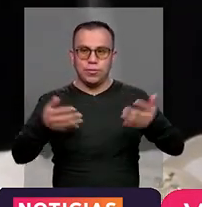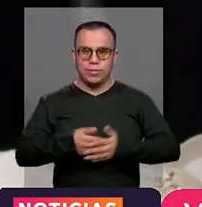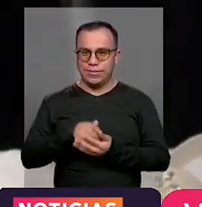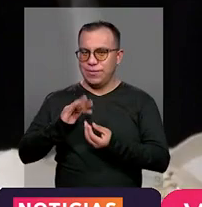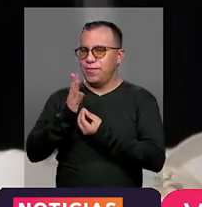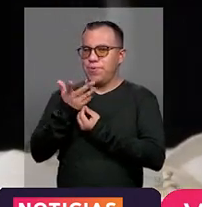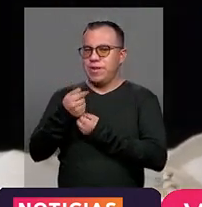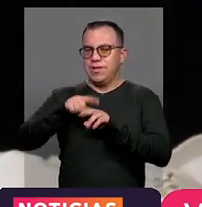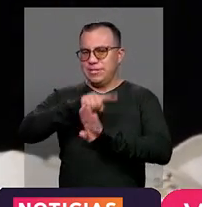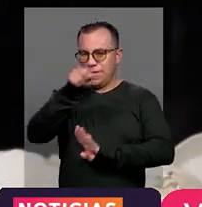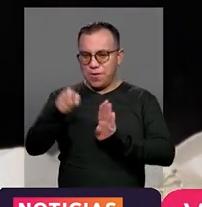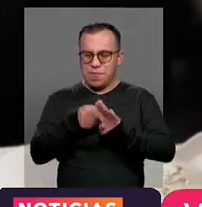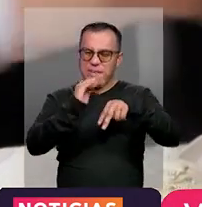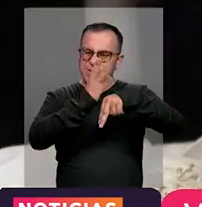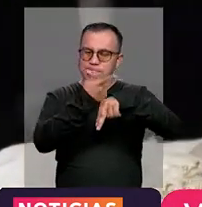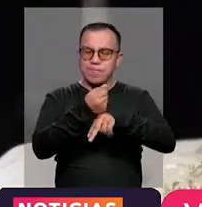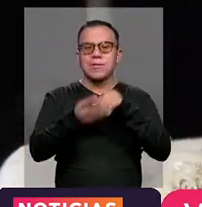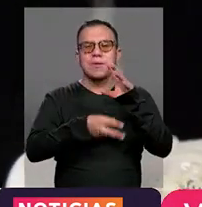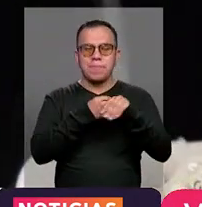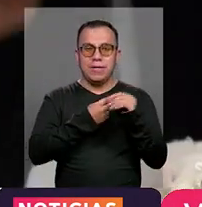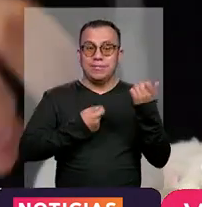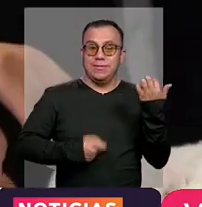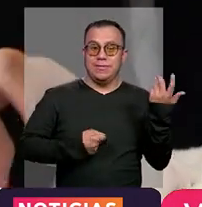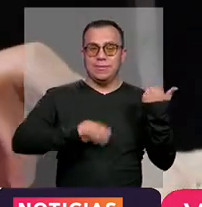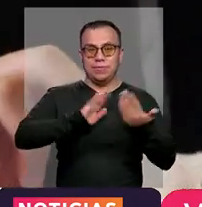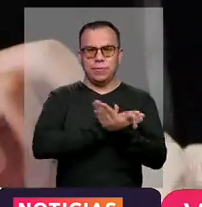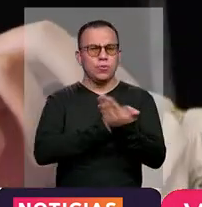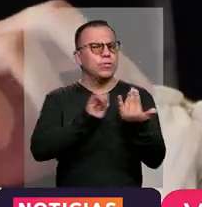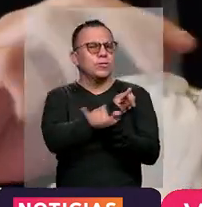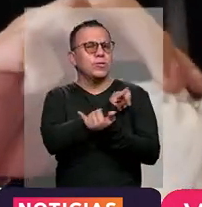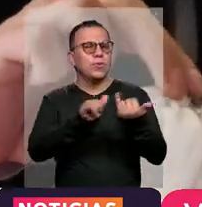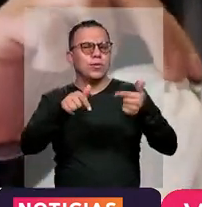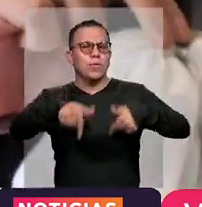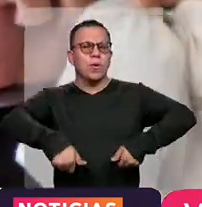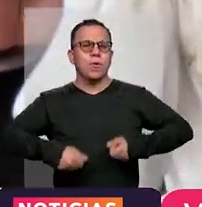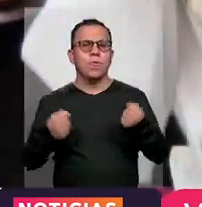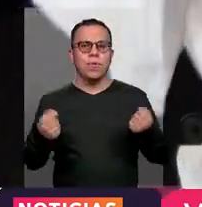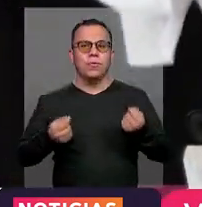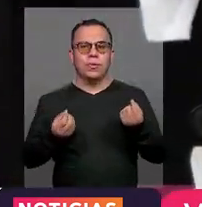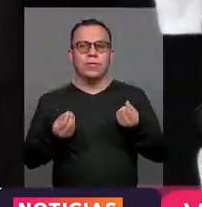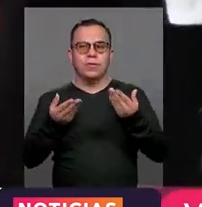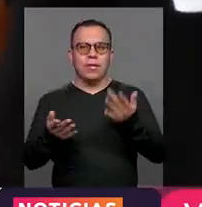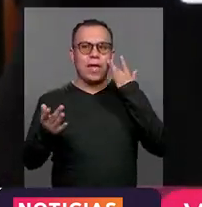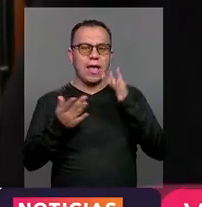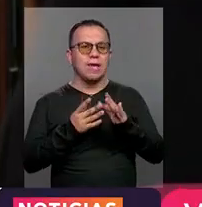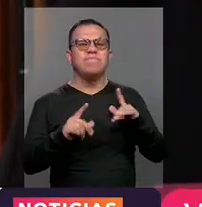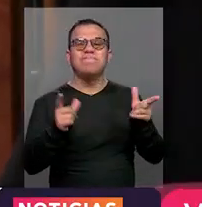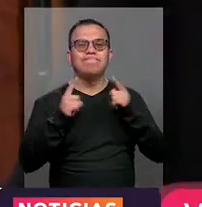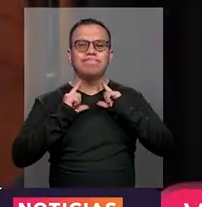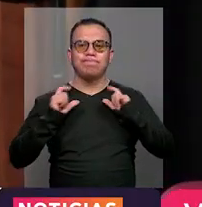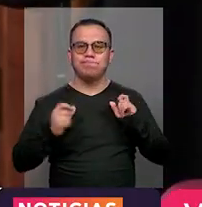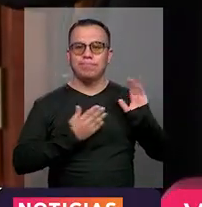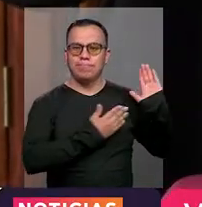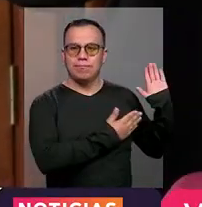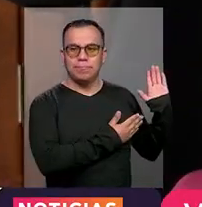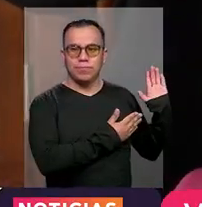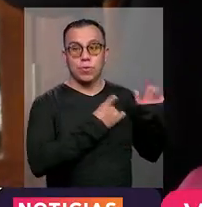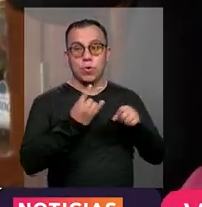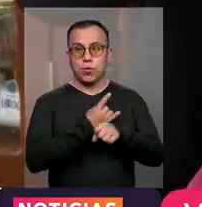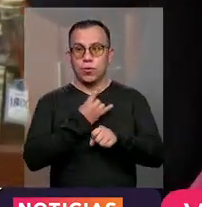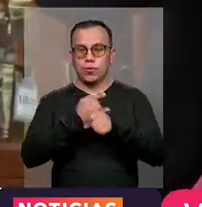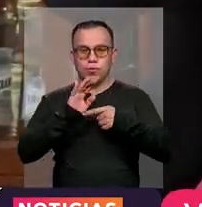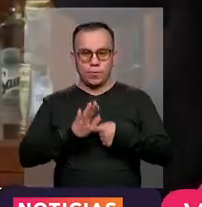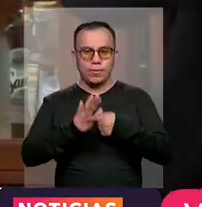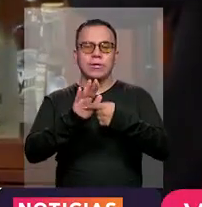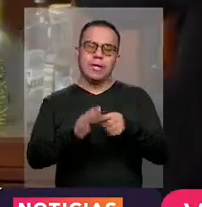artista en todo el sentido de la palabra que también de ese último concierto que tuvo en bogotá dejó recuerdos como por ejemplo este mayo que fue el que utilizó en su